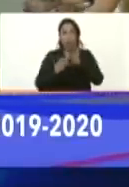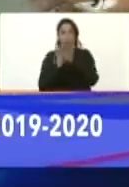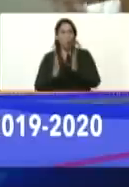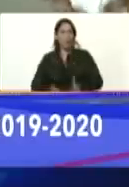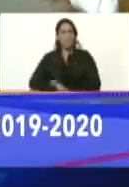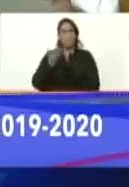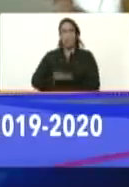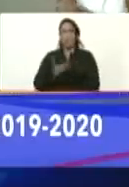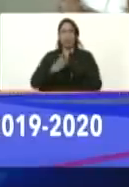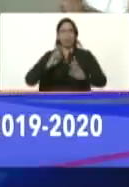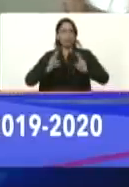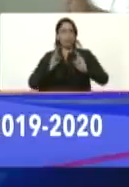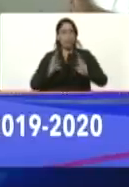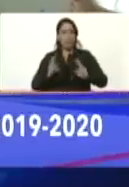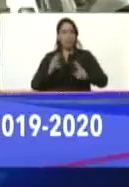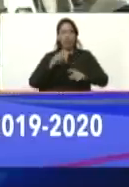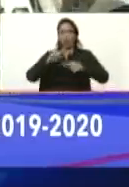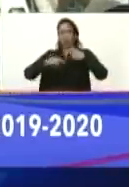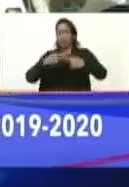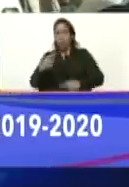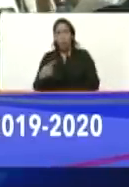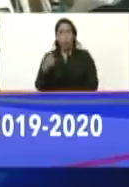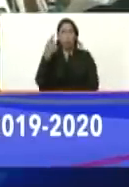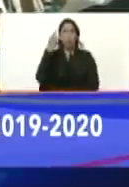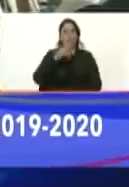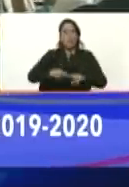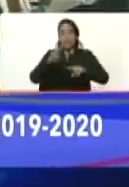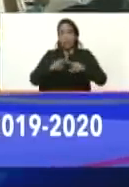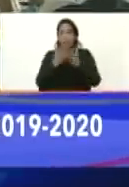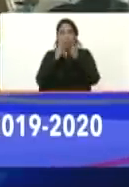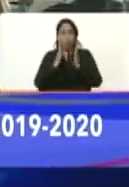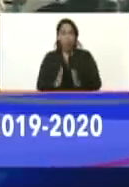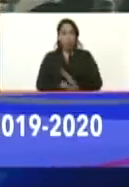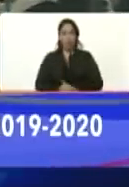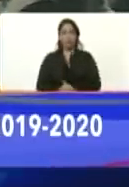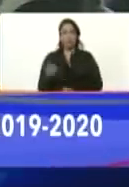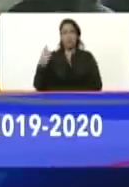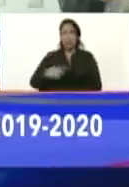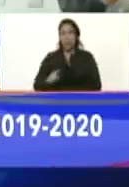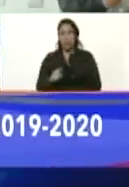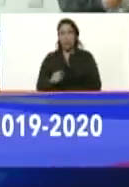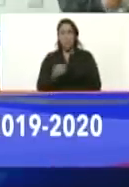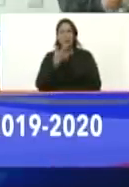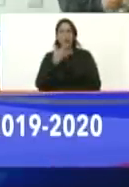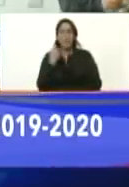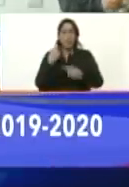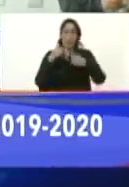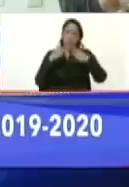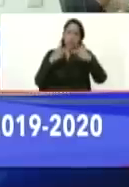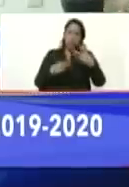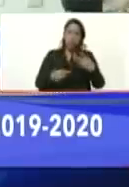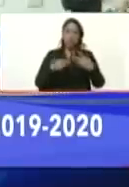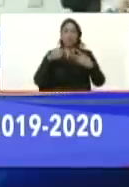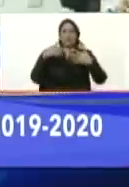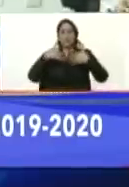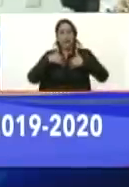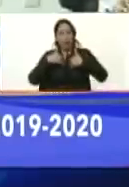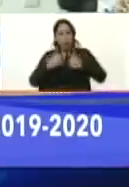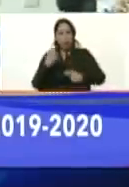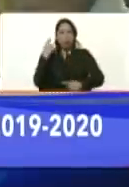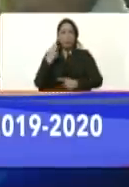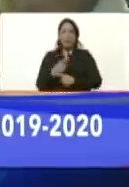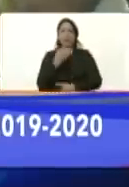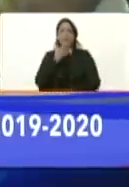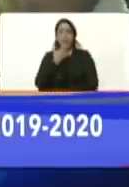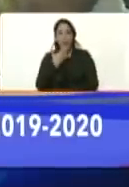presidente todos los niños todos los niños en la escuela tienen hay una especie de circuito de salud que tiene que ver con